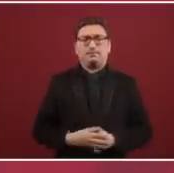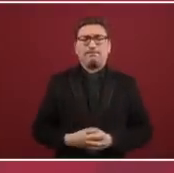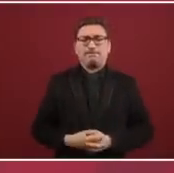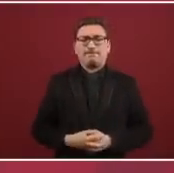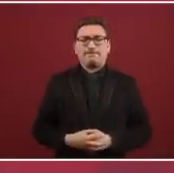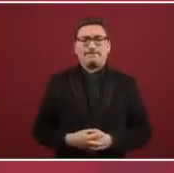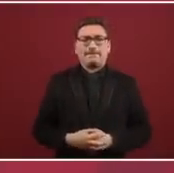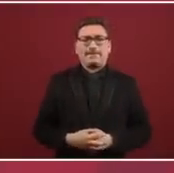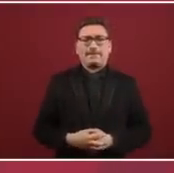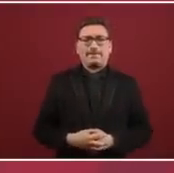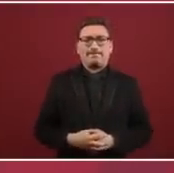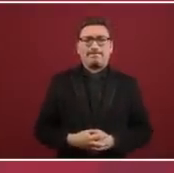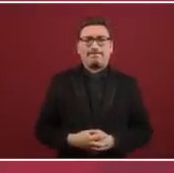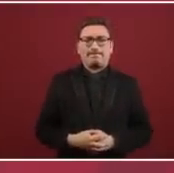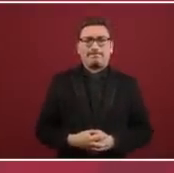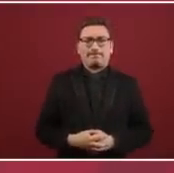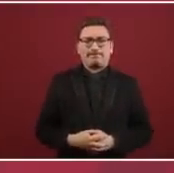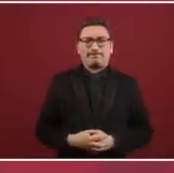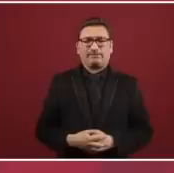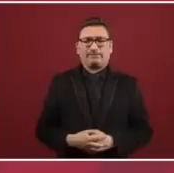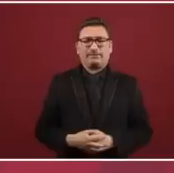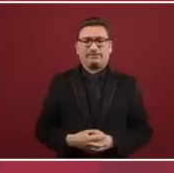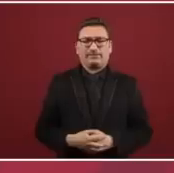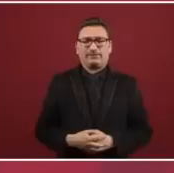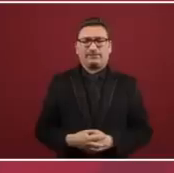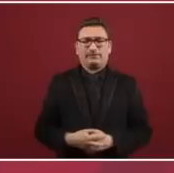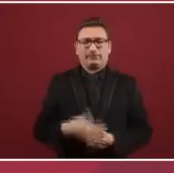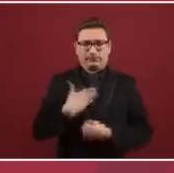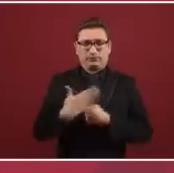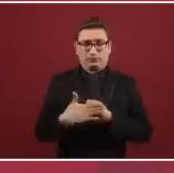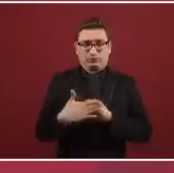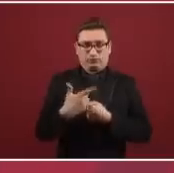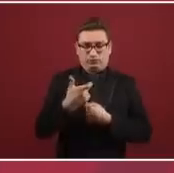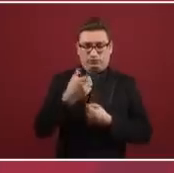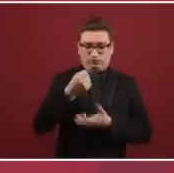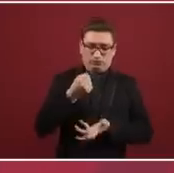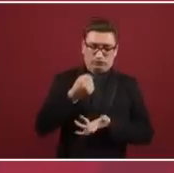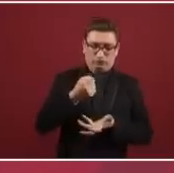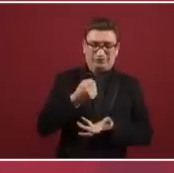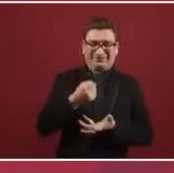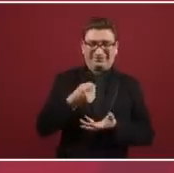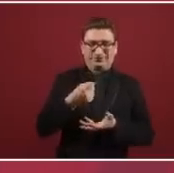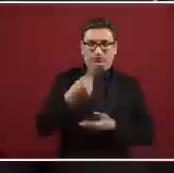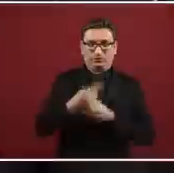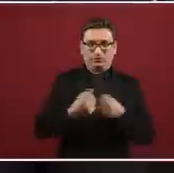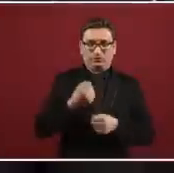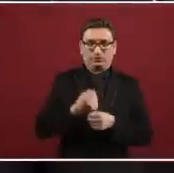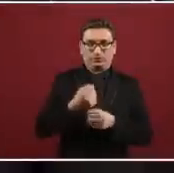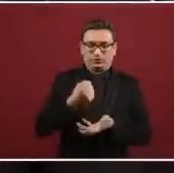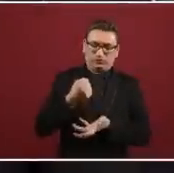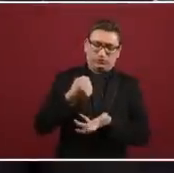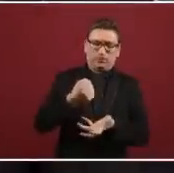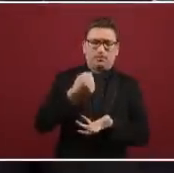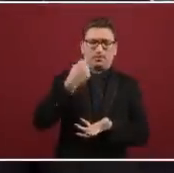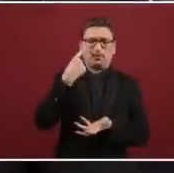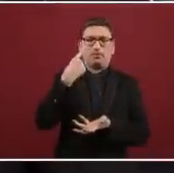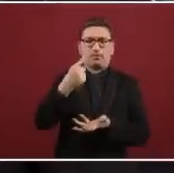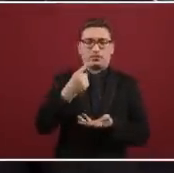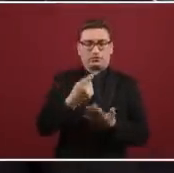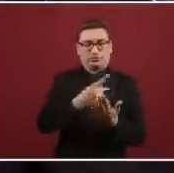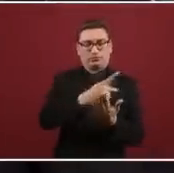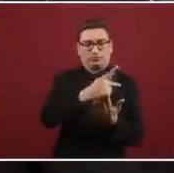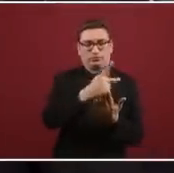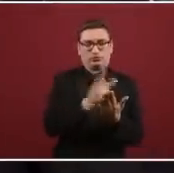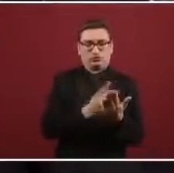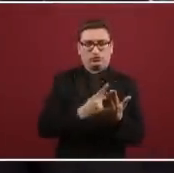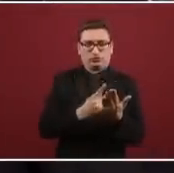vamos a incorporar en el presupuesto de este año el inicio del programa La